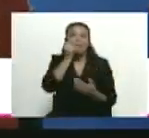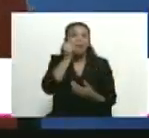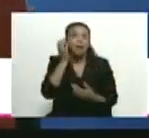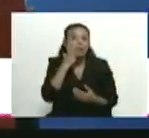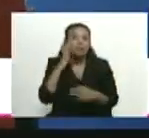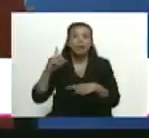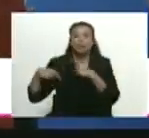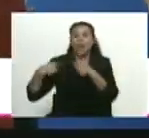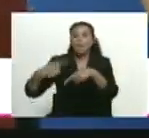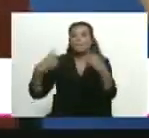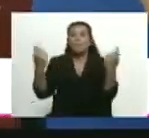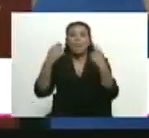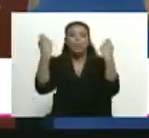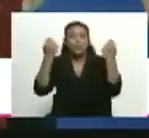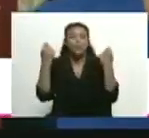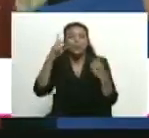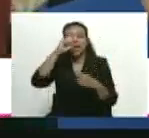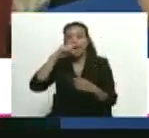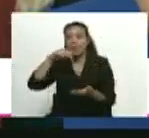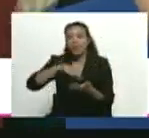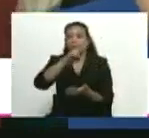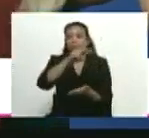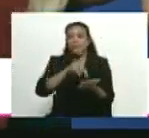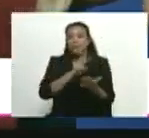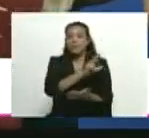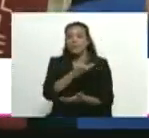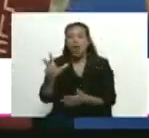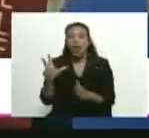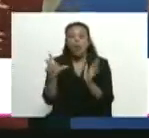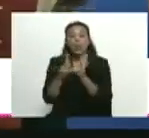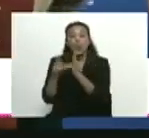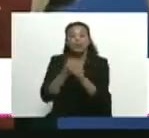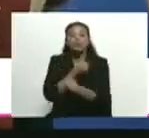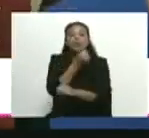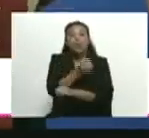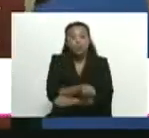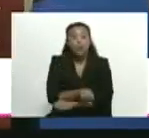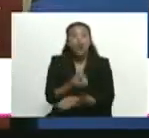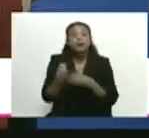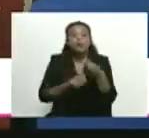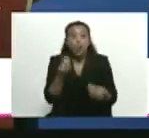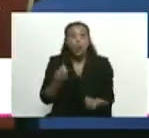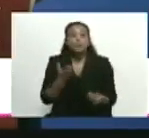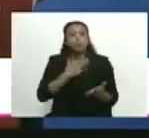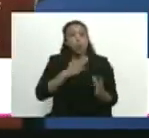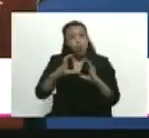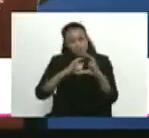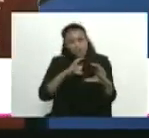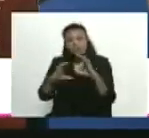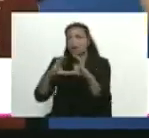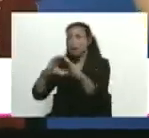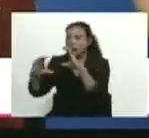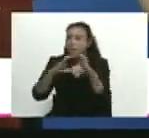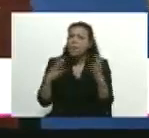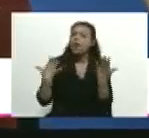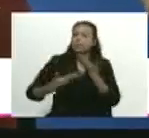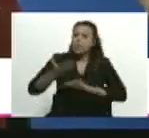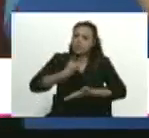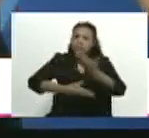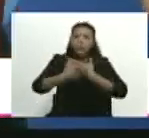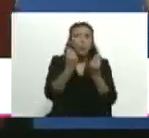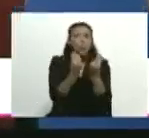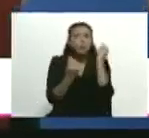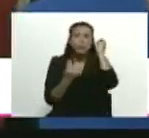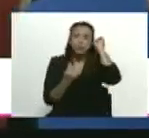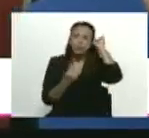todas las promociones de este año escolar. Los bachilleres, no queda decir, nosotros conversamos con ellos, interactuamos muchísimo